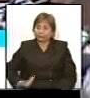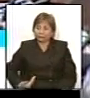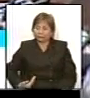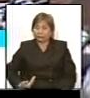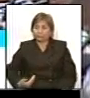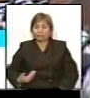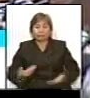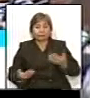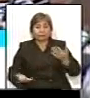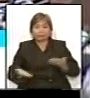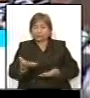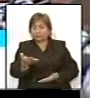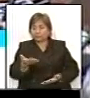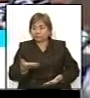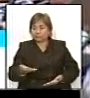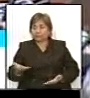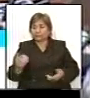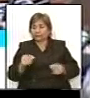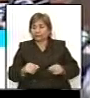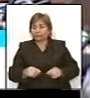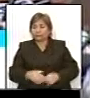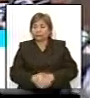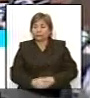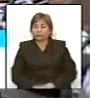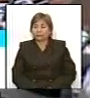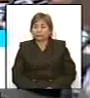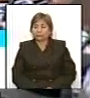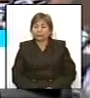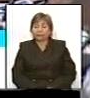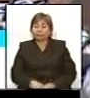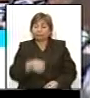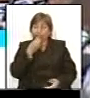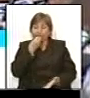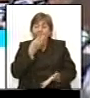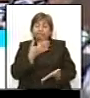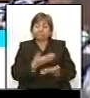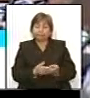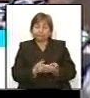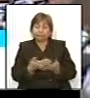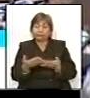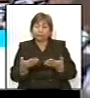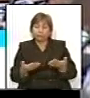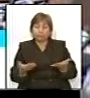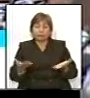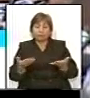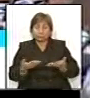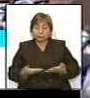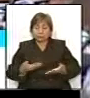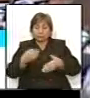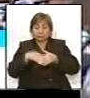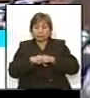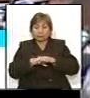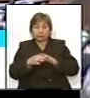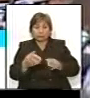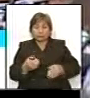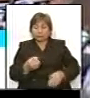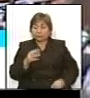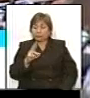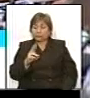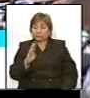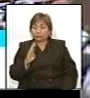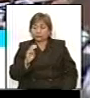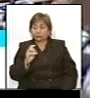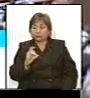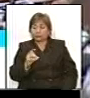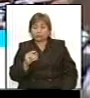las que han sido invitadas y no están presentes ahora, que si bien muchas de esas entidades cuentan con ingresos por RDR, con